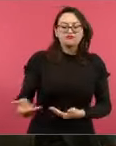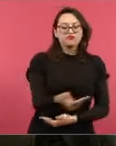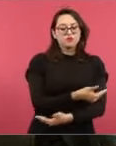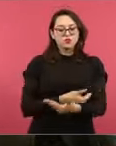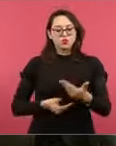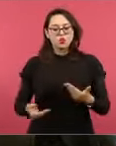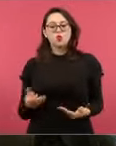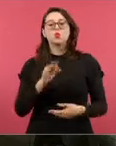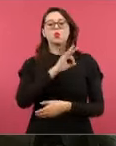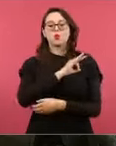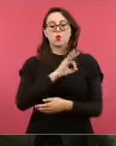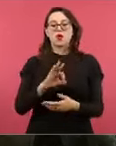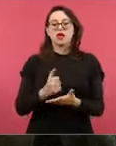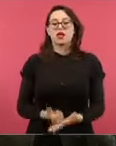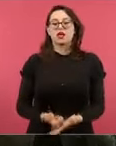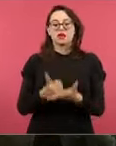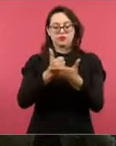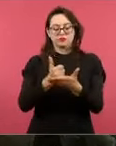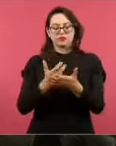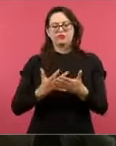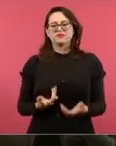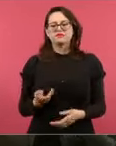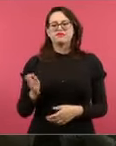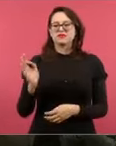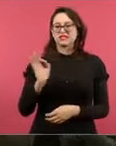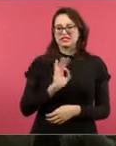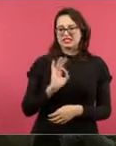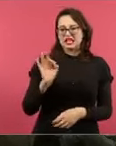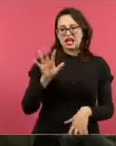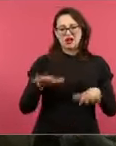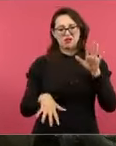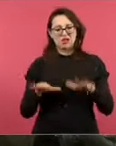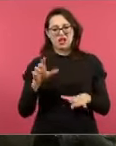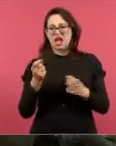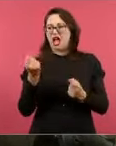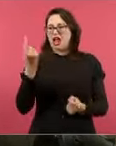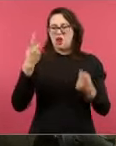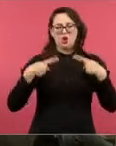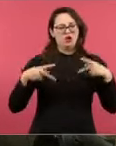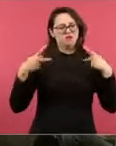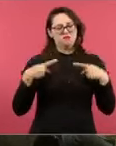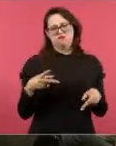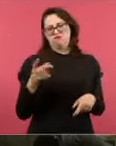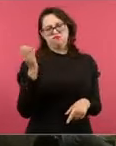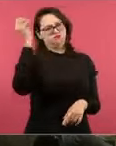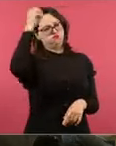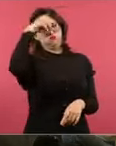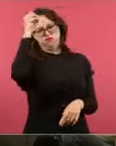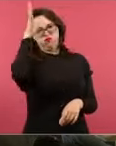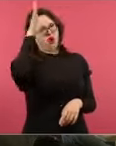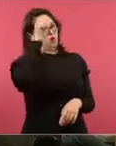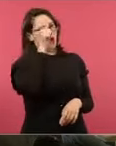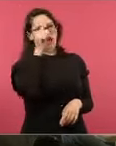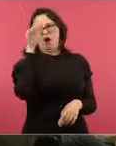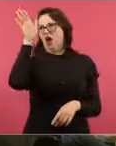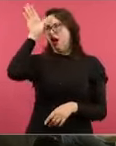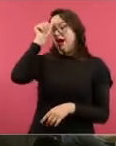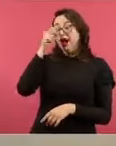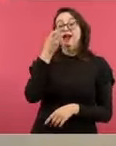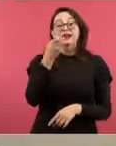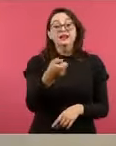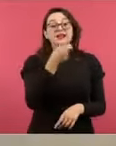no estamos exentos de que haya tal vez algún conflicto porque haya diferentes puntos de vista. Y ahí está el arte. A las niñas y